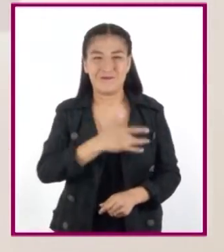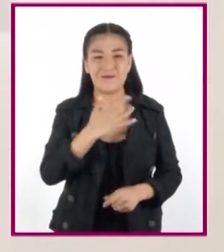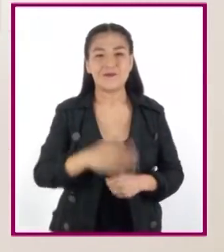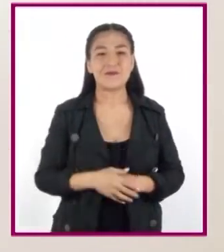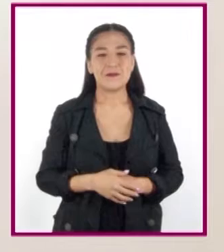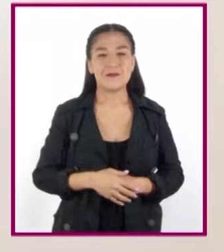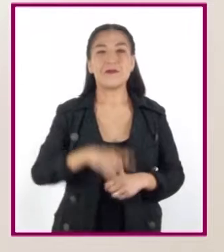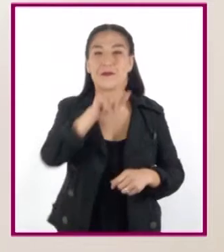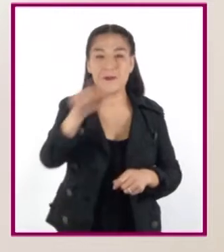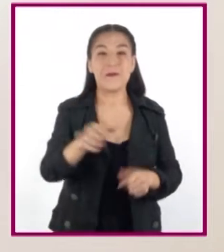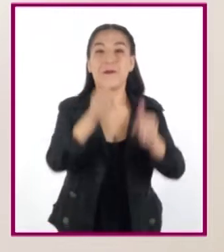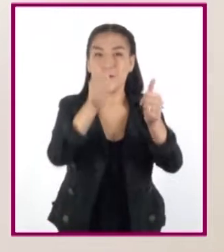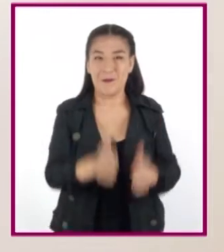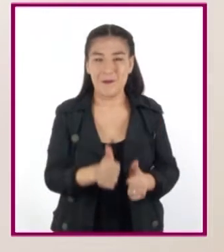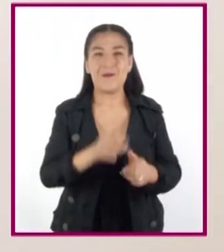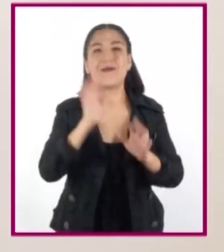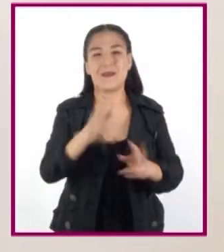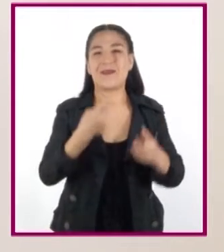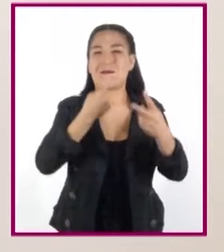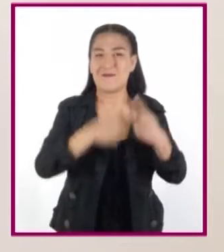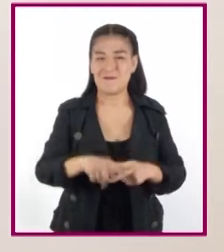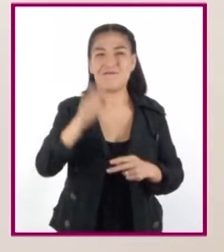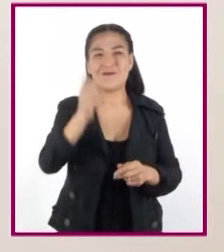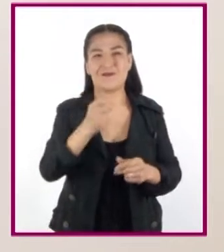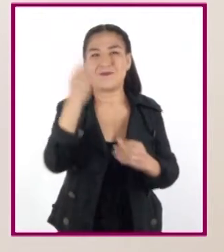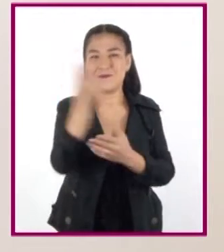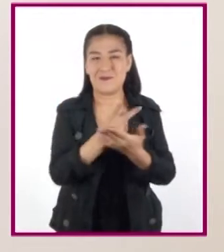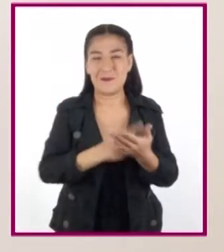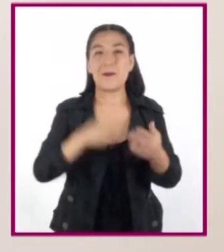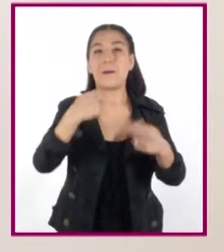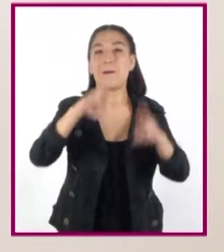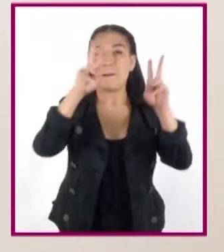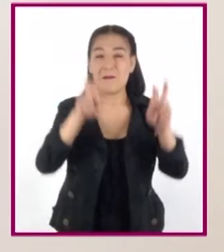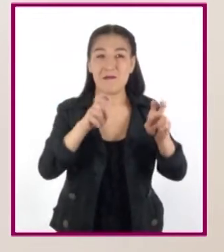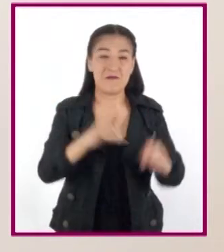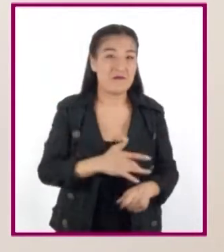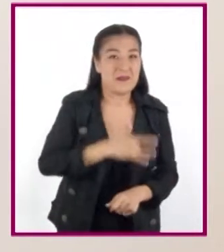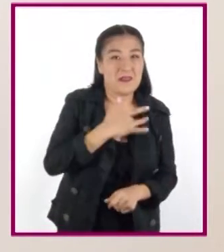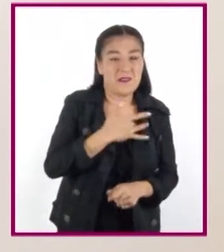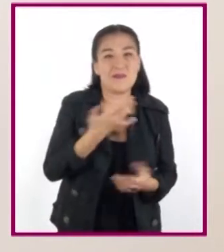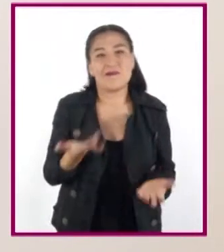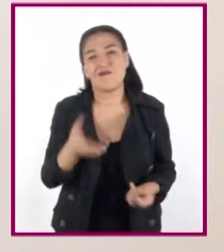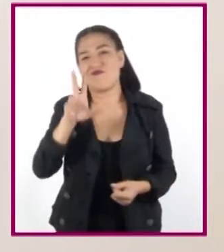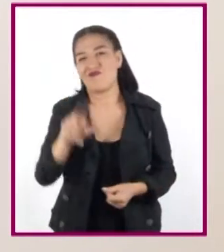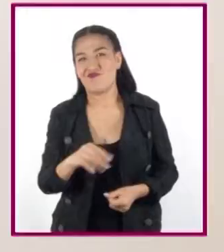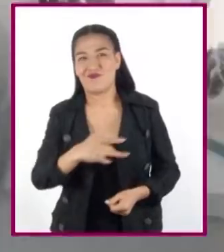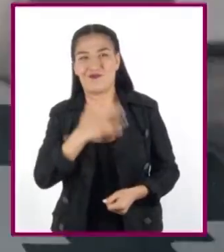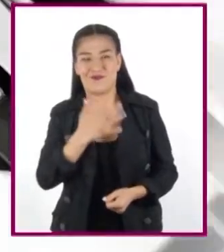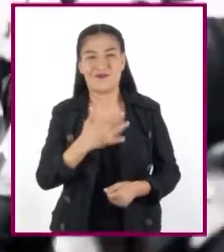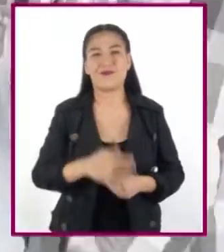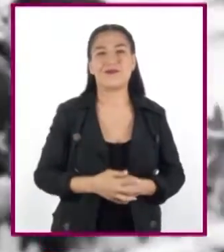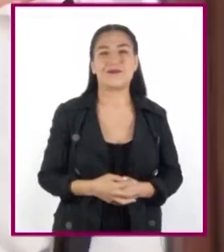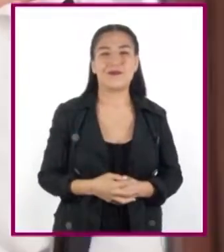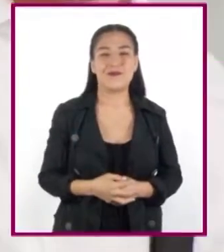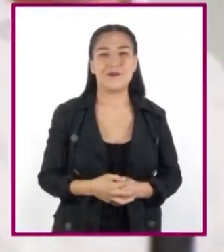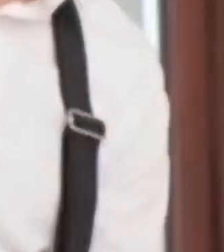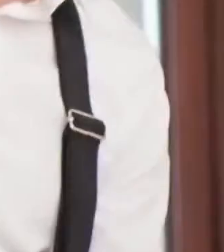No se muevan de su lugar, que ya comenzamos en este programa titulado Sentir o no sentir.